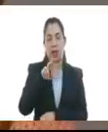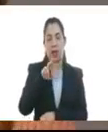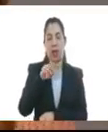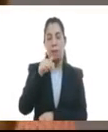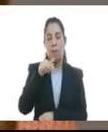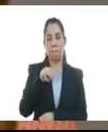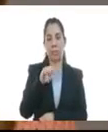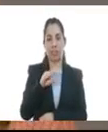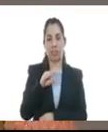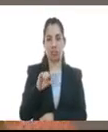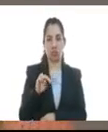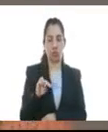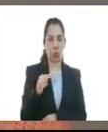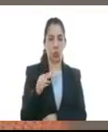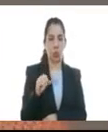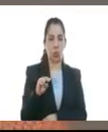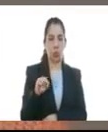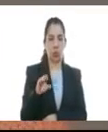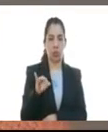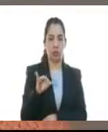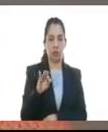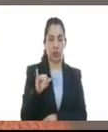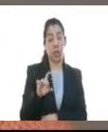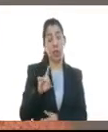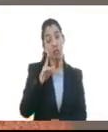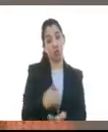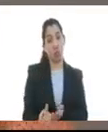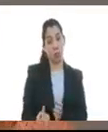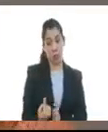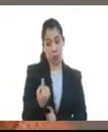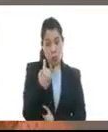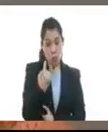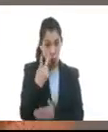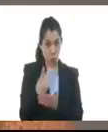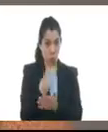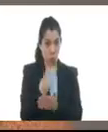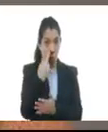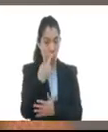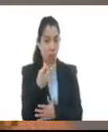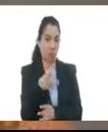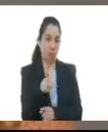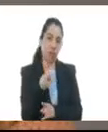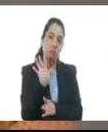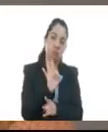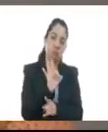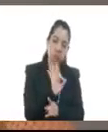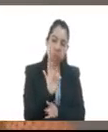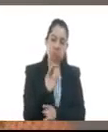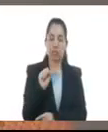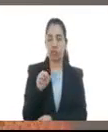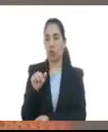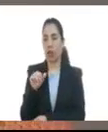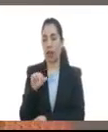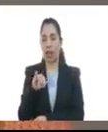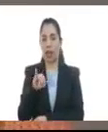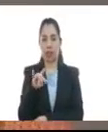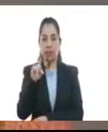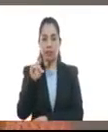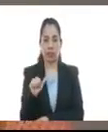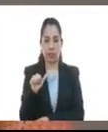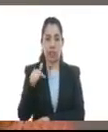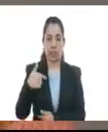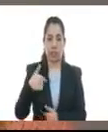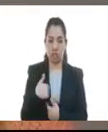haber un ganador, pero entre yo y Zoraida Gallegos, compañera reportera que no se encuentra hoy aquí